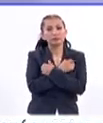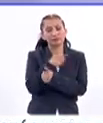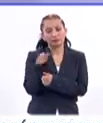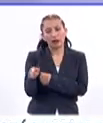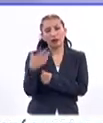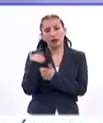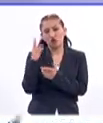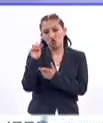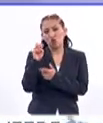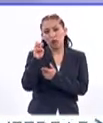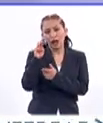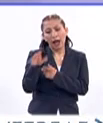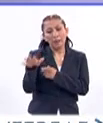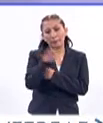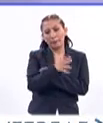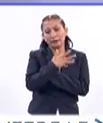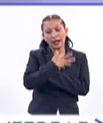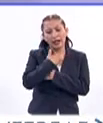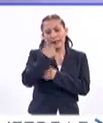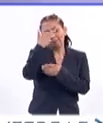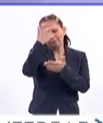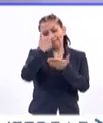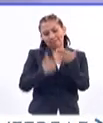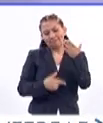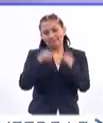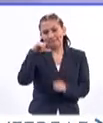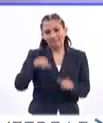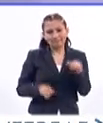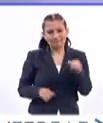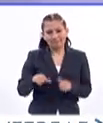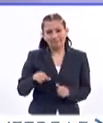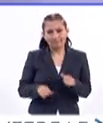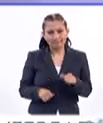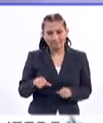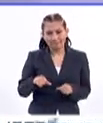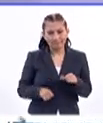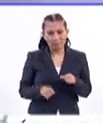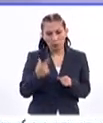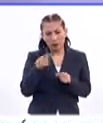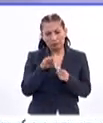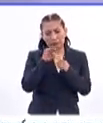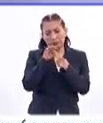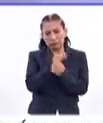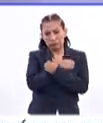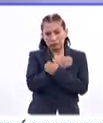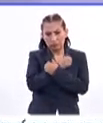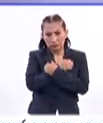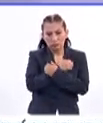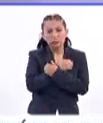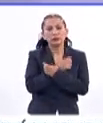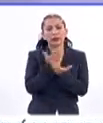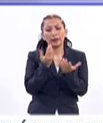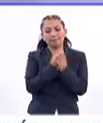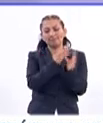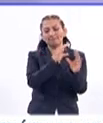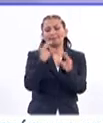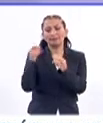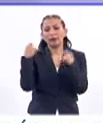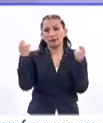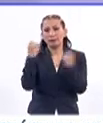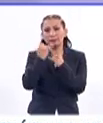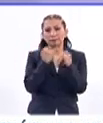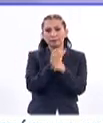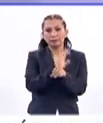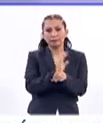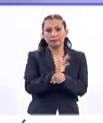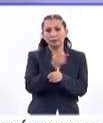la máxima casa de estudios pues tiene un marcado pues tinte educativo y académico en su Festival